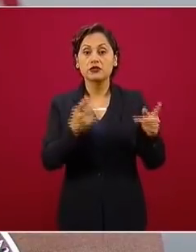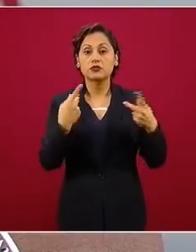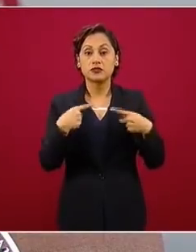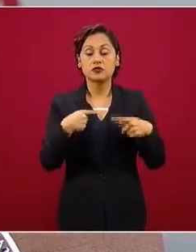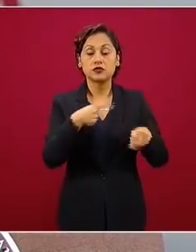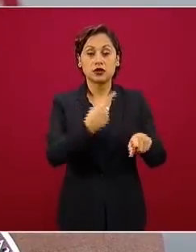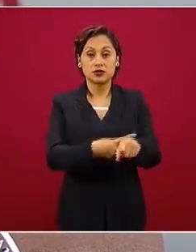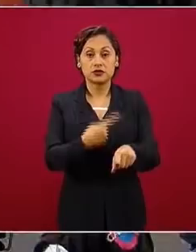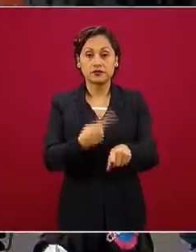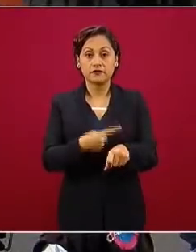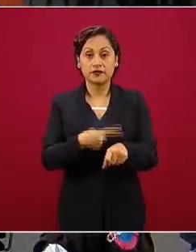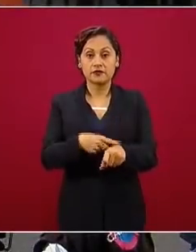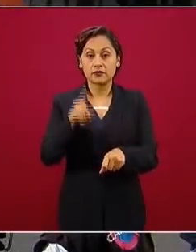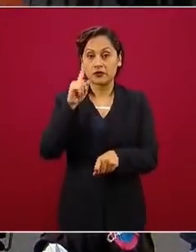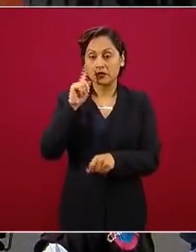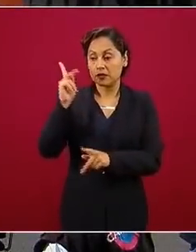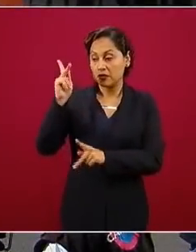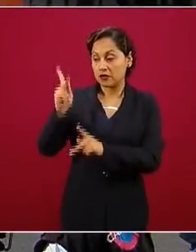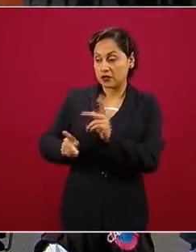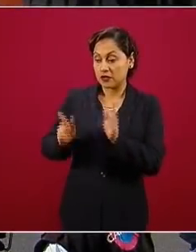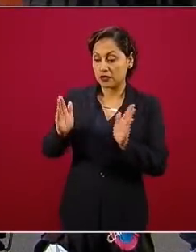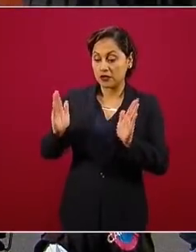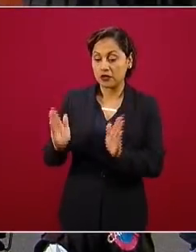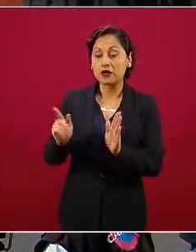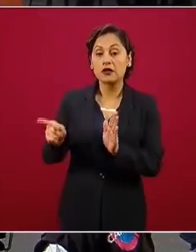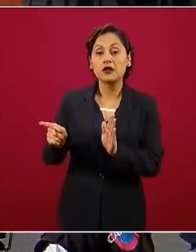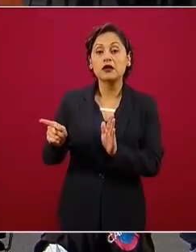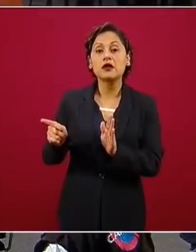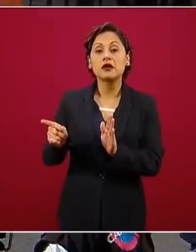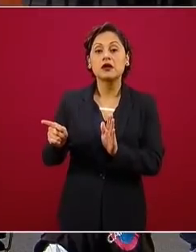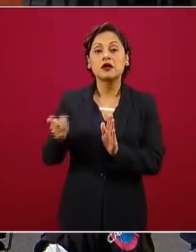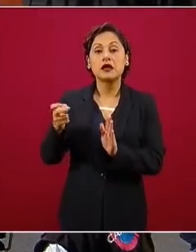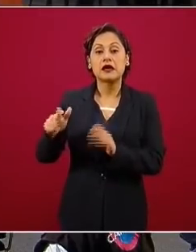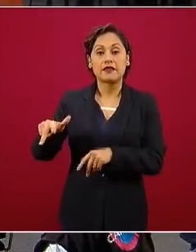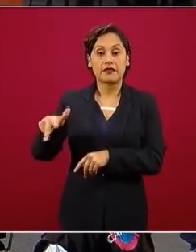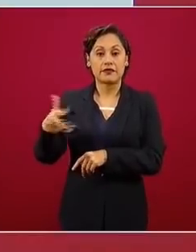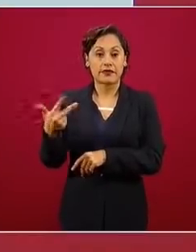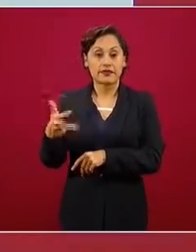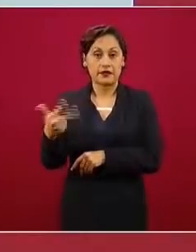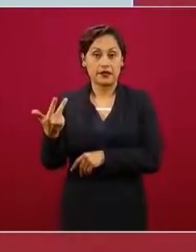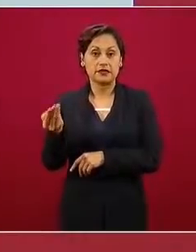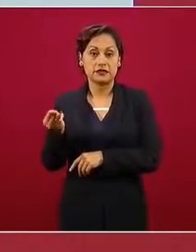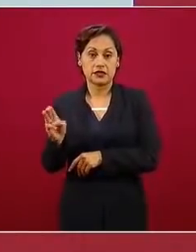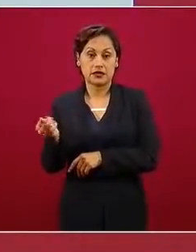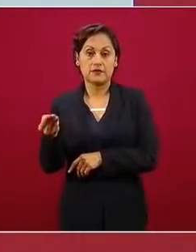está truncada el 13 de mayo. El 13 de mayo habíamos completado